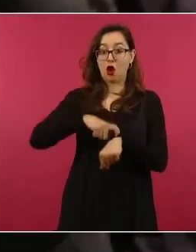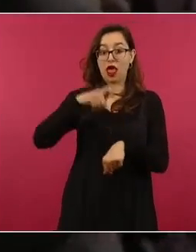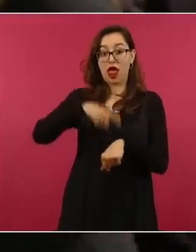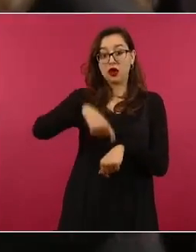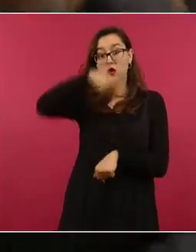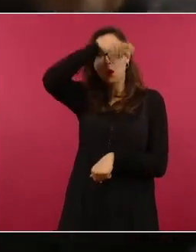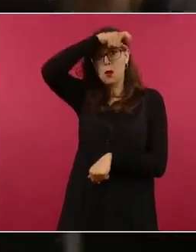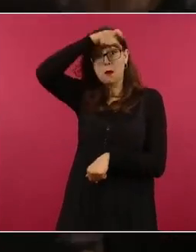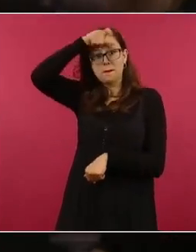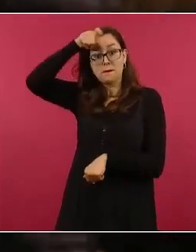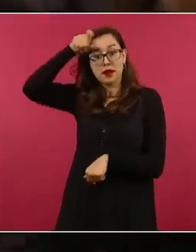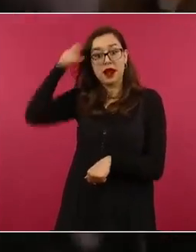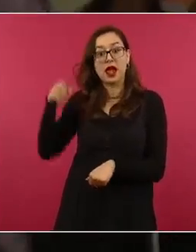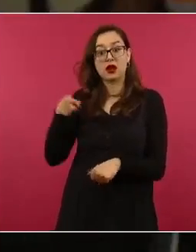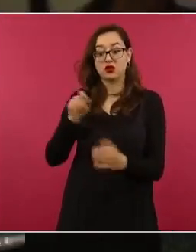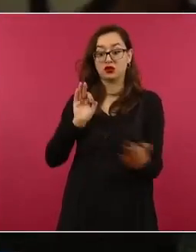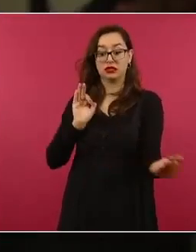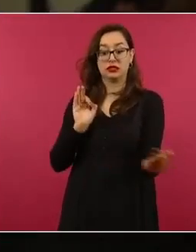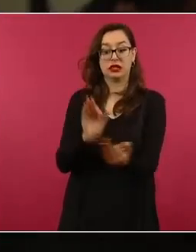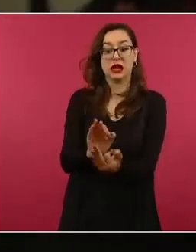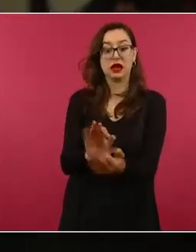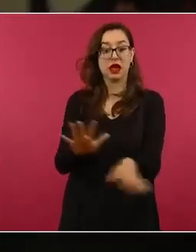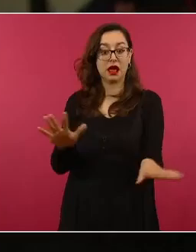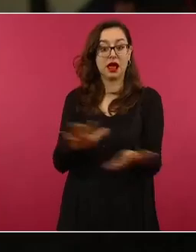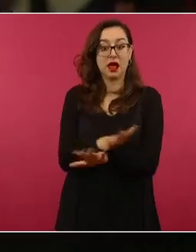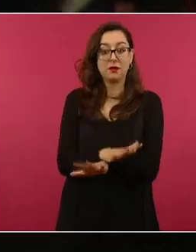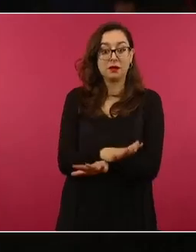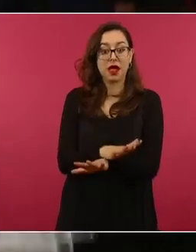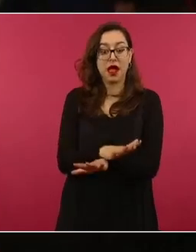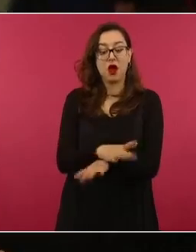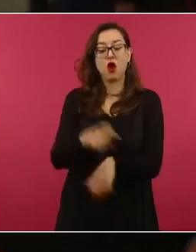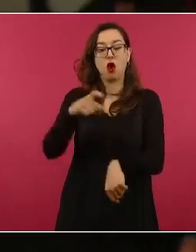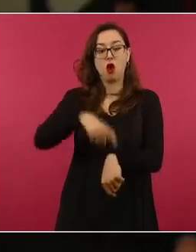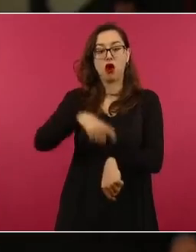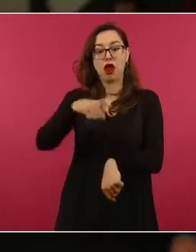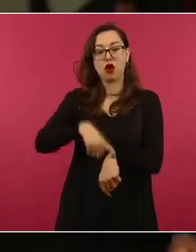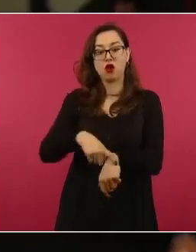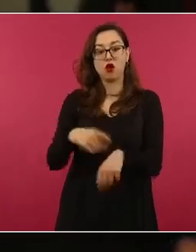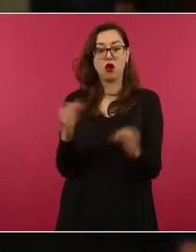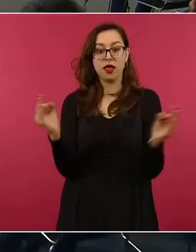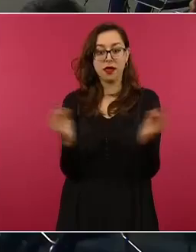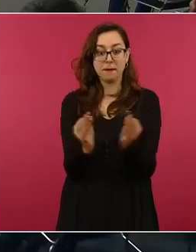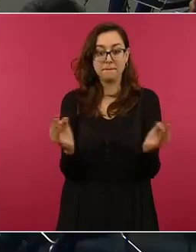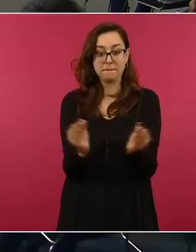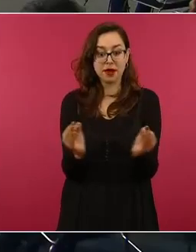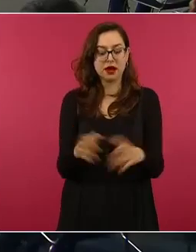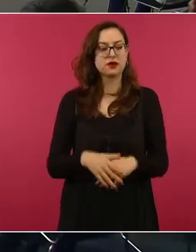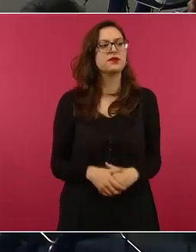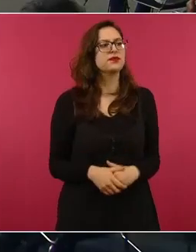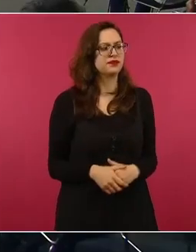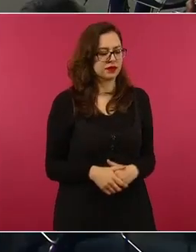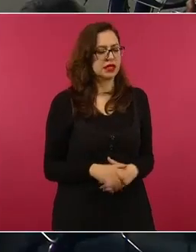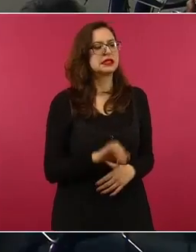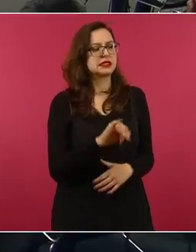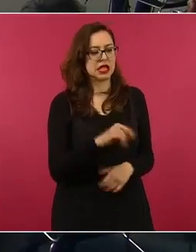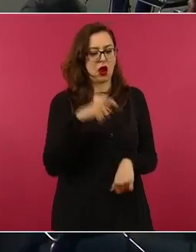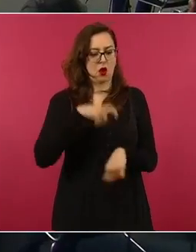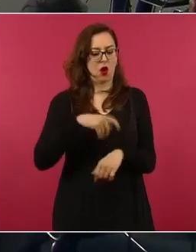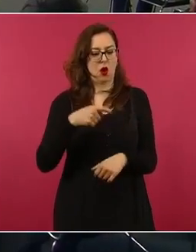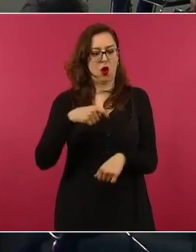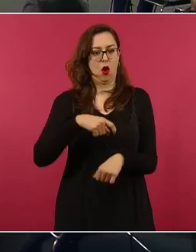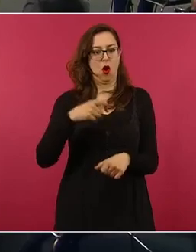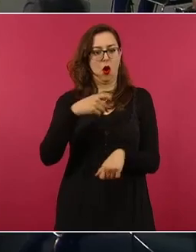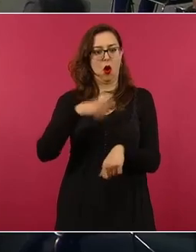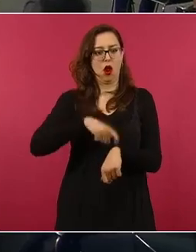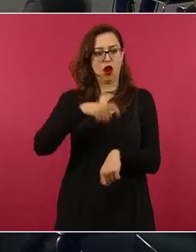verano, pues ya lo vamos a concluir, o sea, y ya se va a normalizar. Sí, este termina el 30 de octubre. Sí,